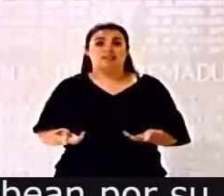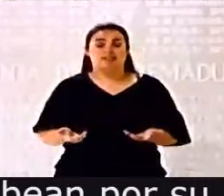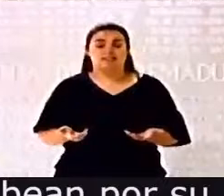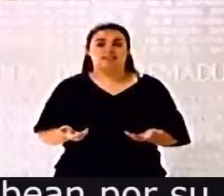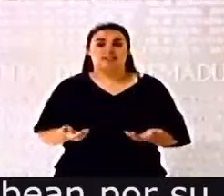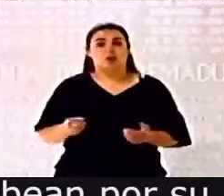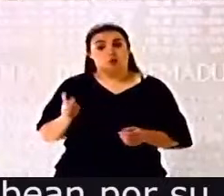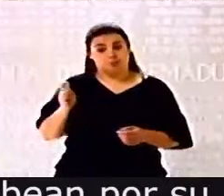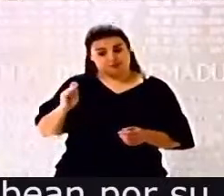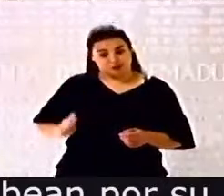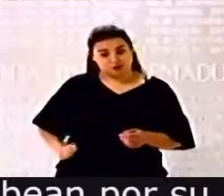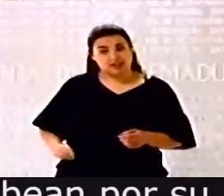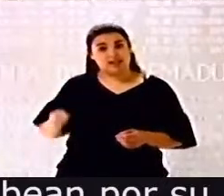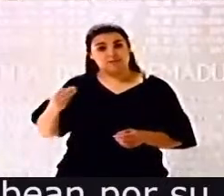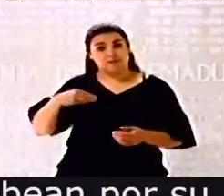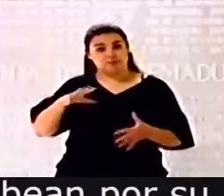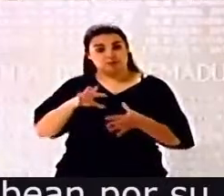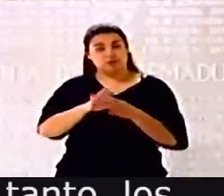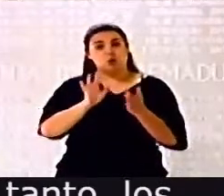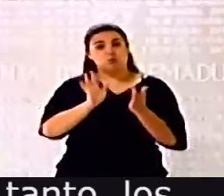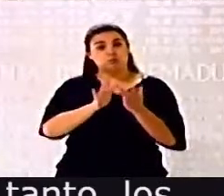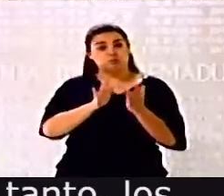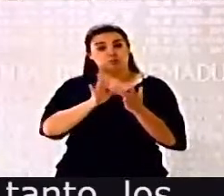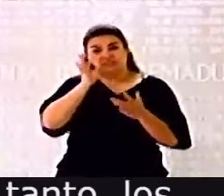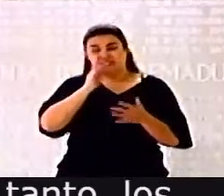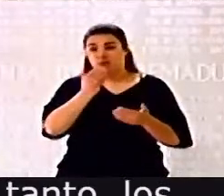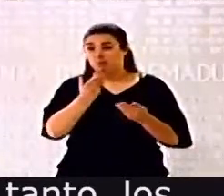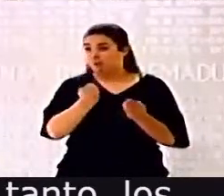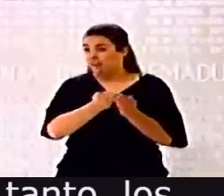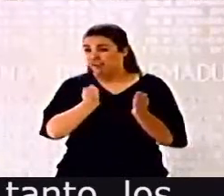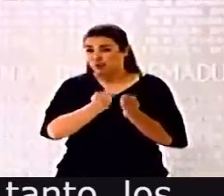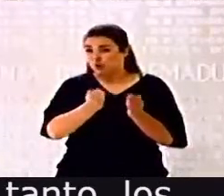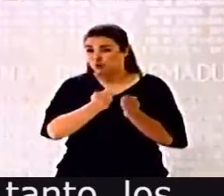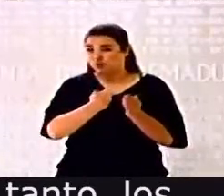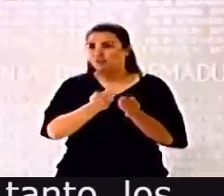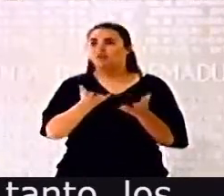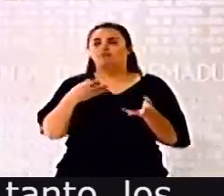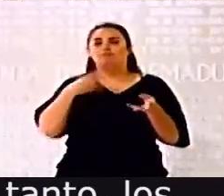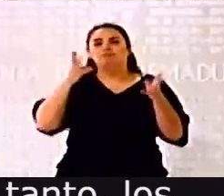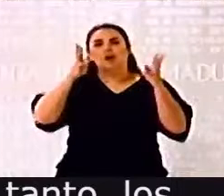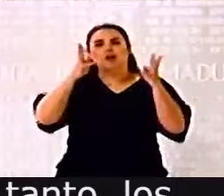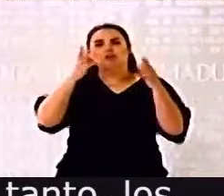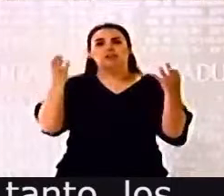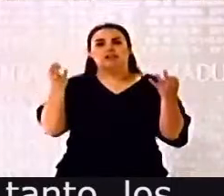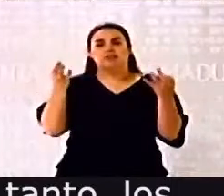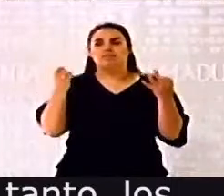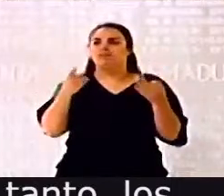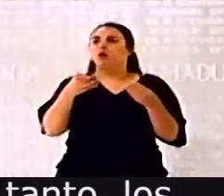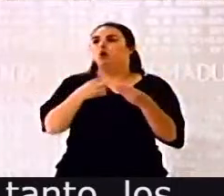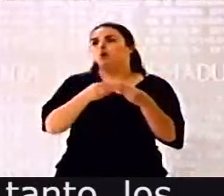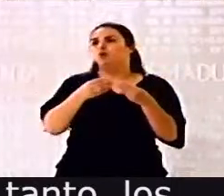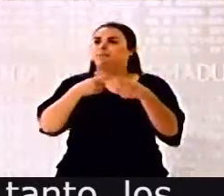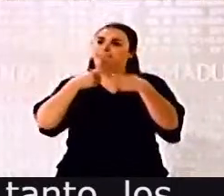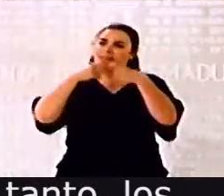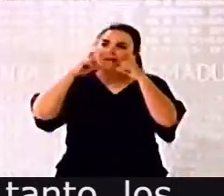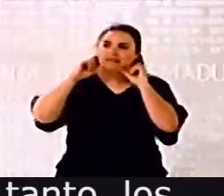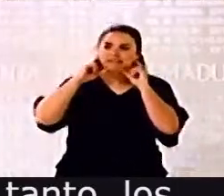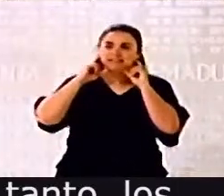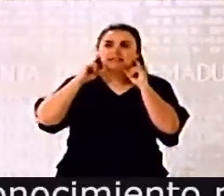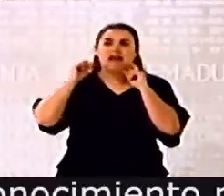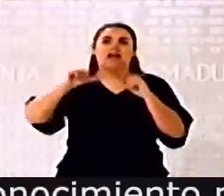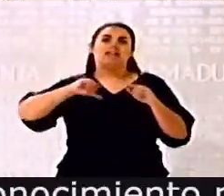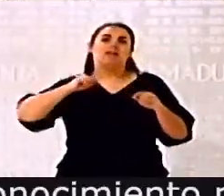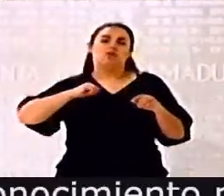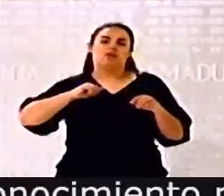esos profesionales que estén en contacto con esos niños tan pequeños, las recomendaciones no son que utilicen mascarillas